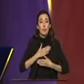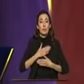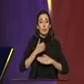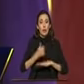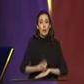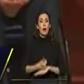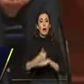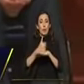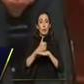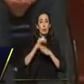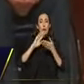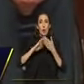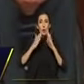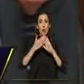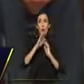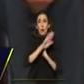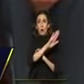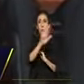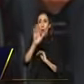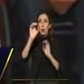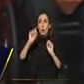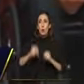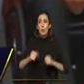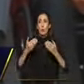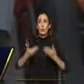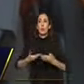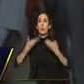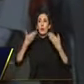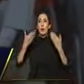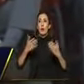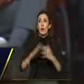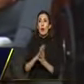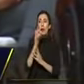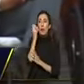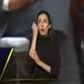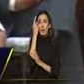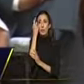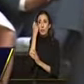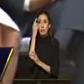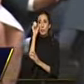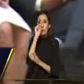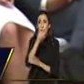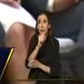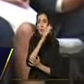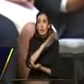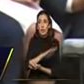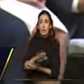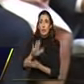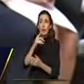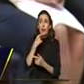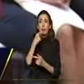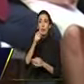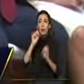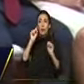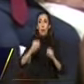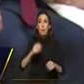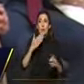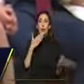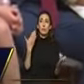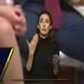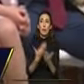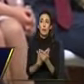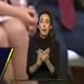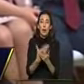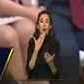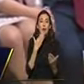amigos, con mi pueblo, con ustedes, compatriotas queridos. ¿Qué lo han entendido? ¿Qué lo han entendido? Por eso, gracias.